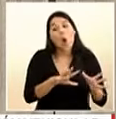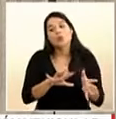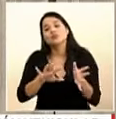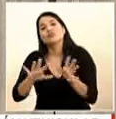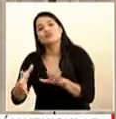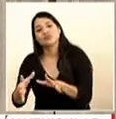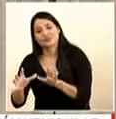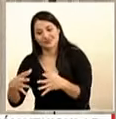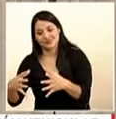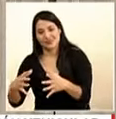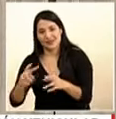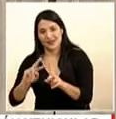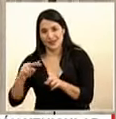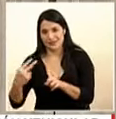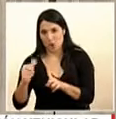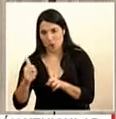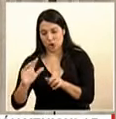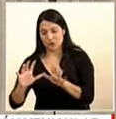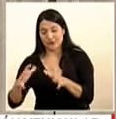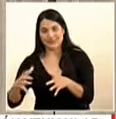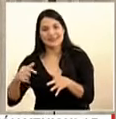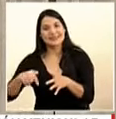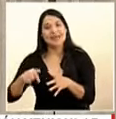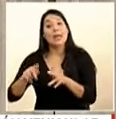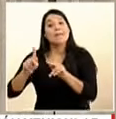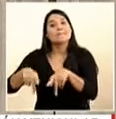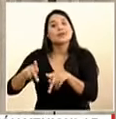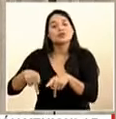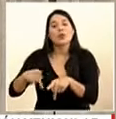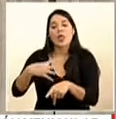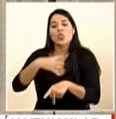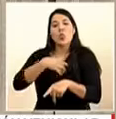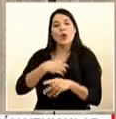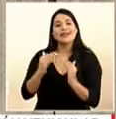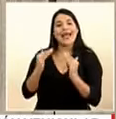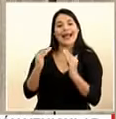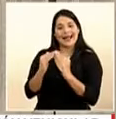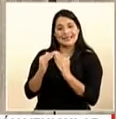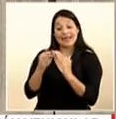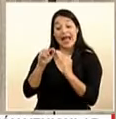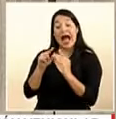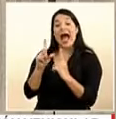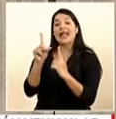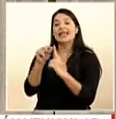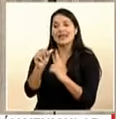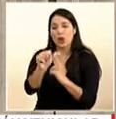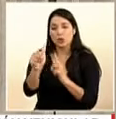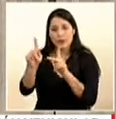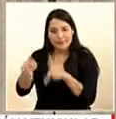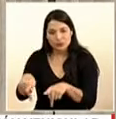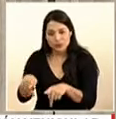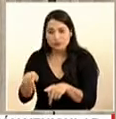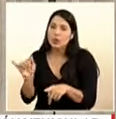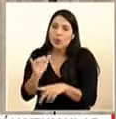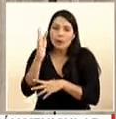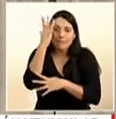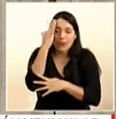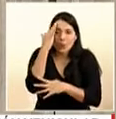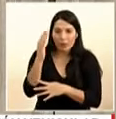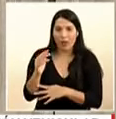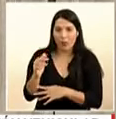única fuente de ingresos entonces por un lado y por otro tendríamos una complejidad grande la recomendación de la